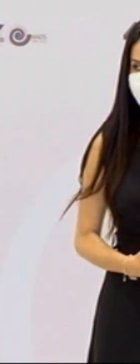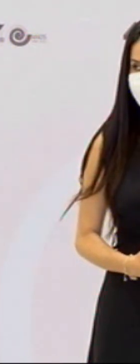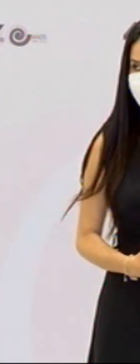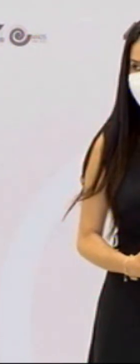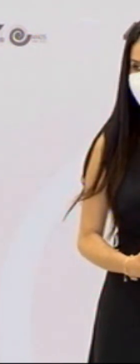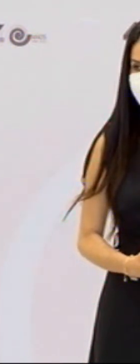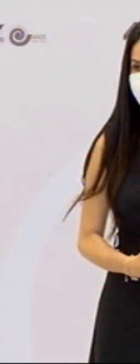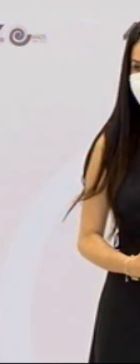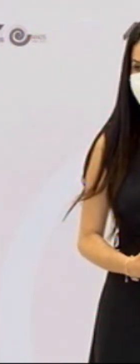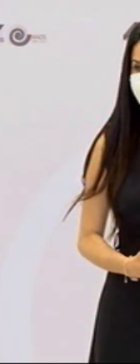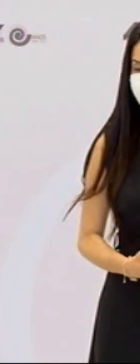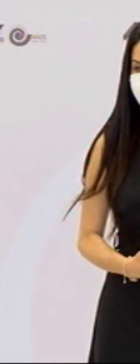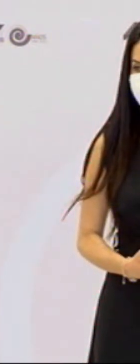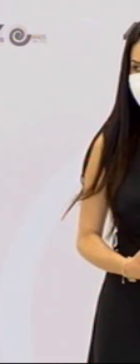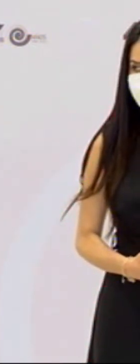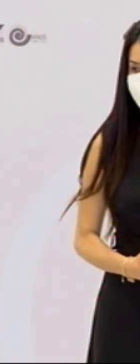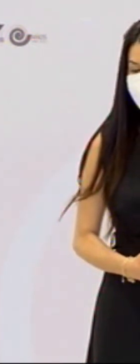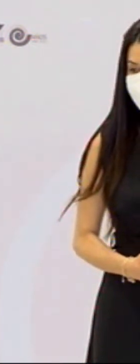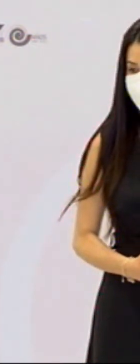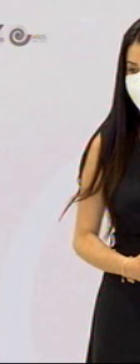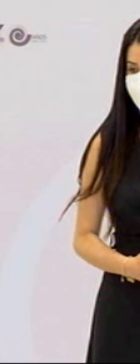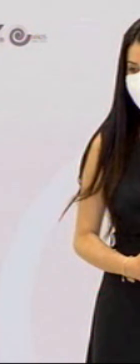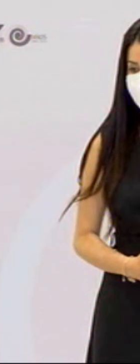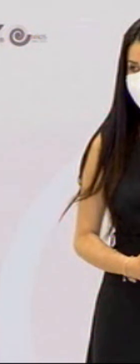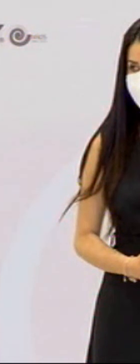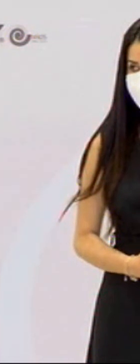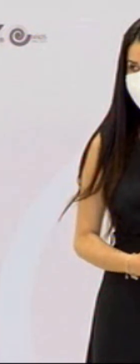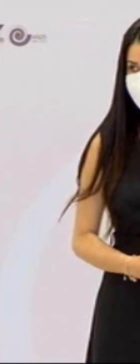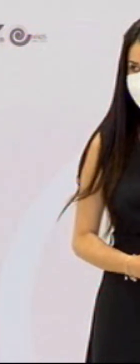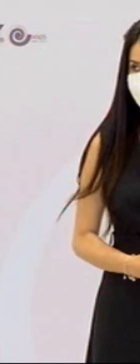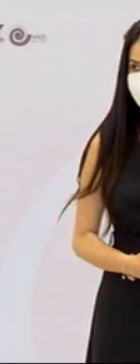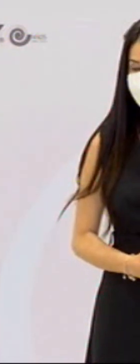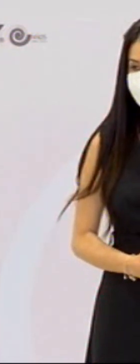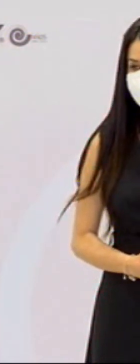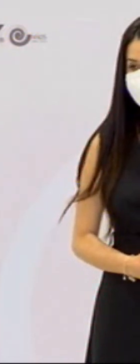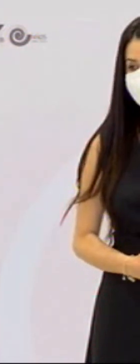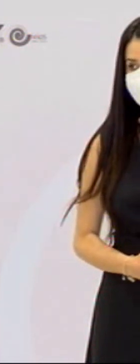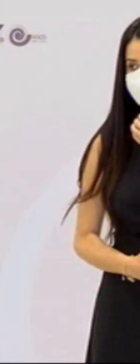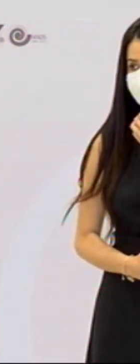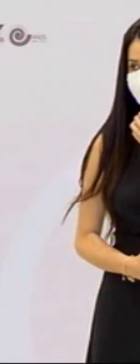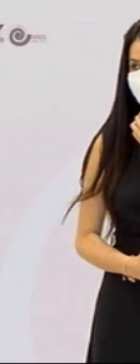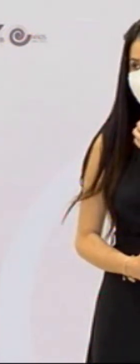crecer y aprovechar todos los recursos de una forma ágil, rápida y eficiente,